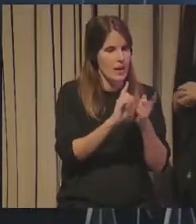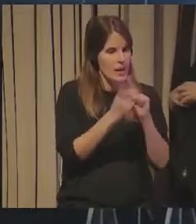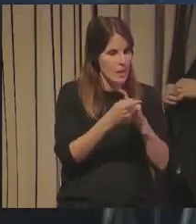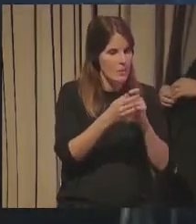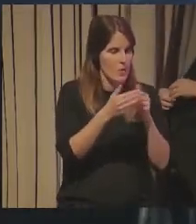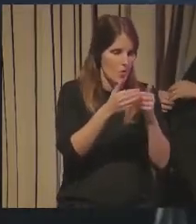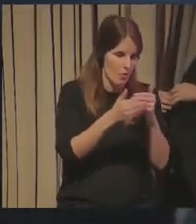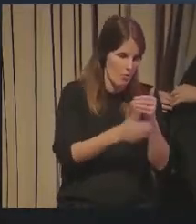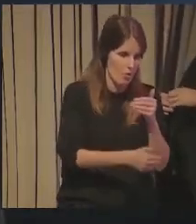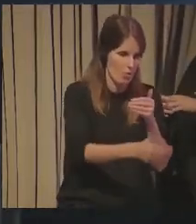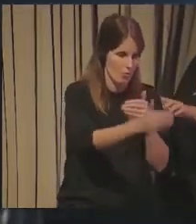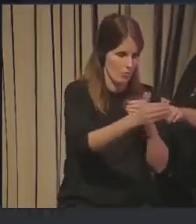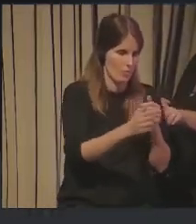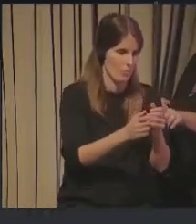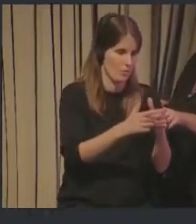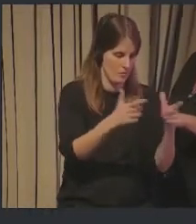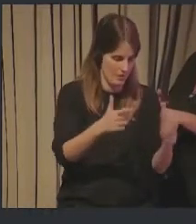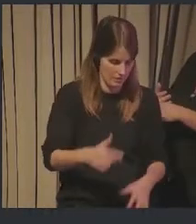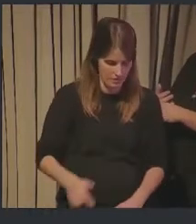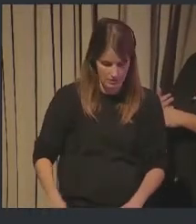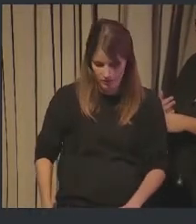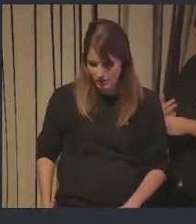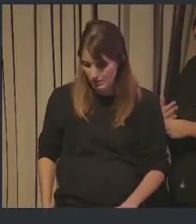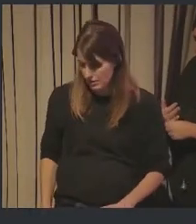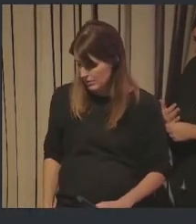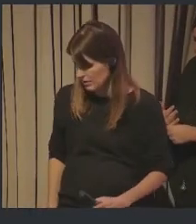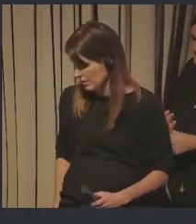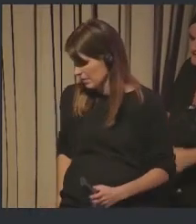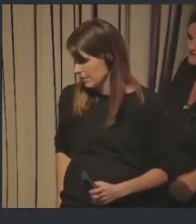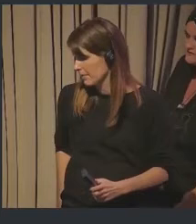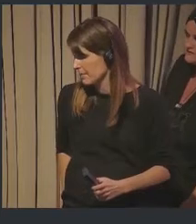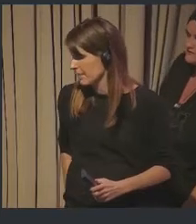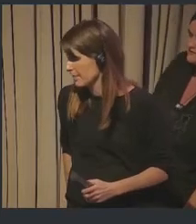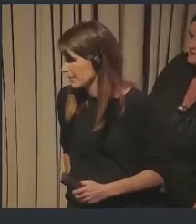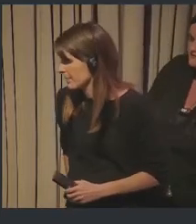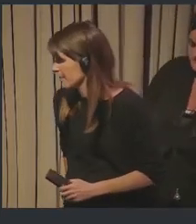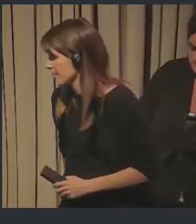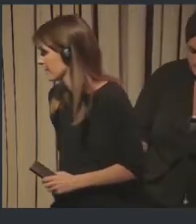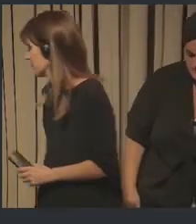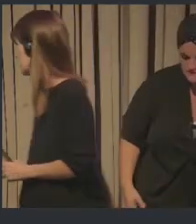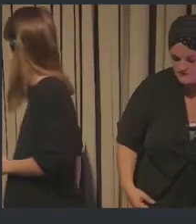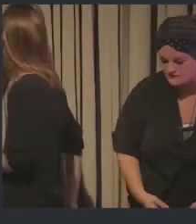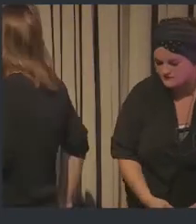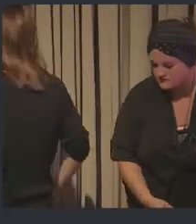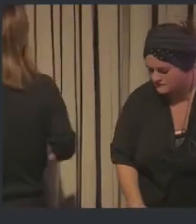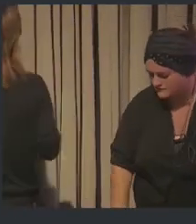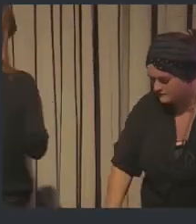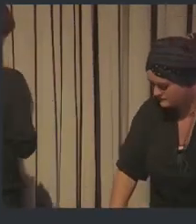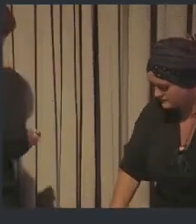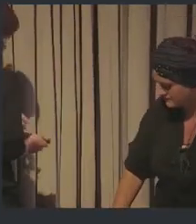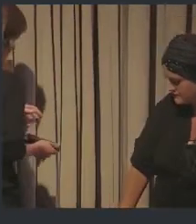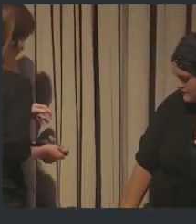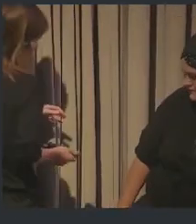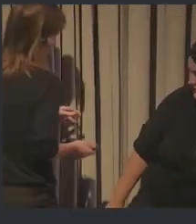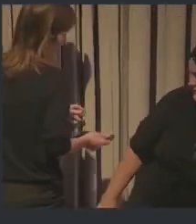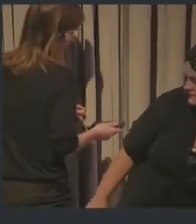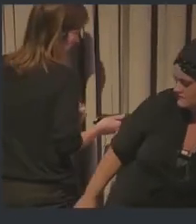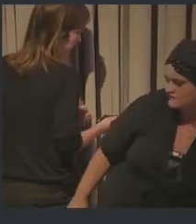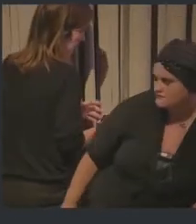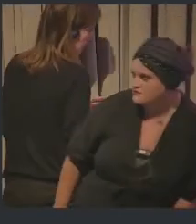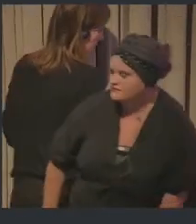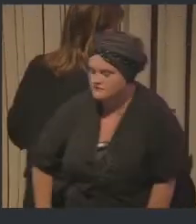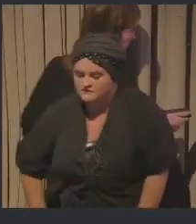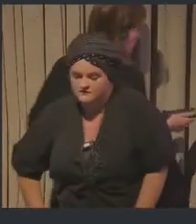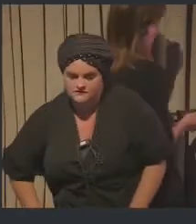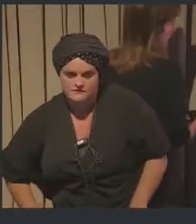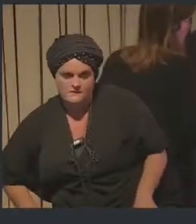largo plazo e incremental. Esto es lo más fundamental y el aspecto más importante del cambio del que debemos hablar. Y viene de